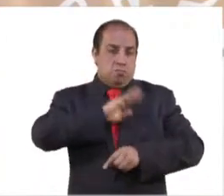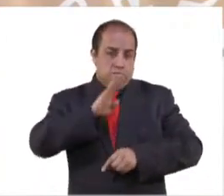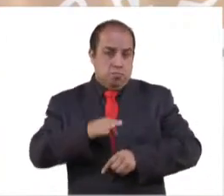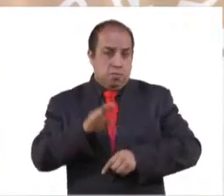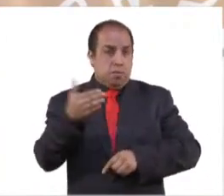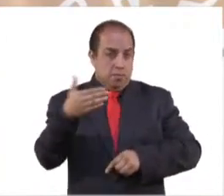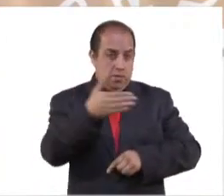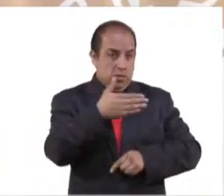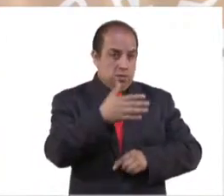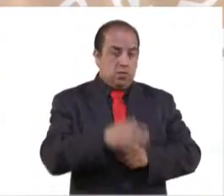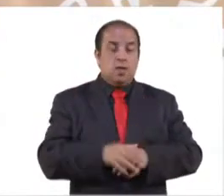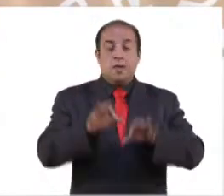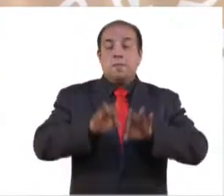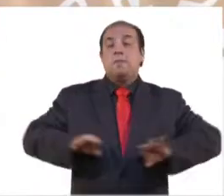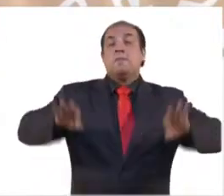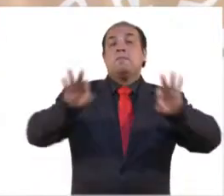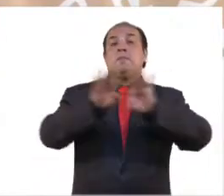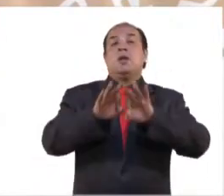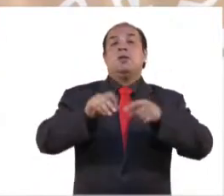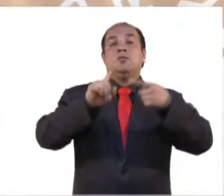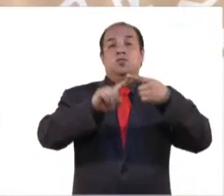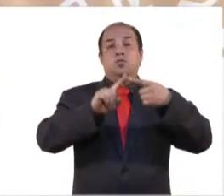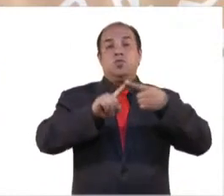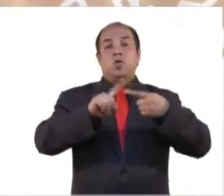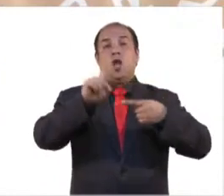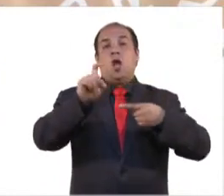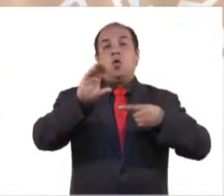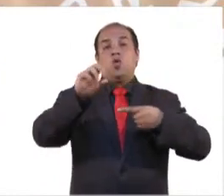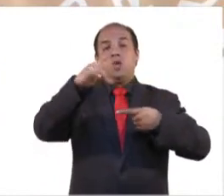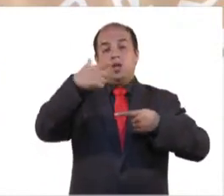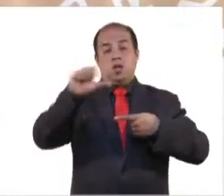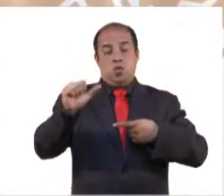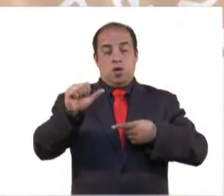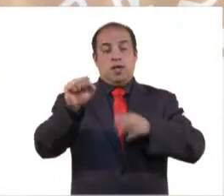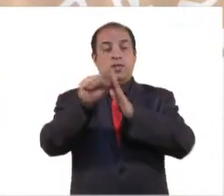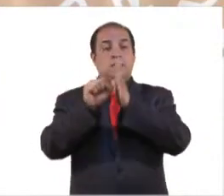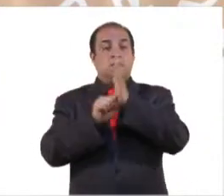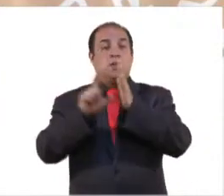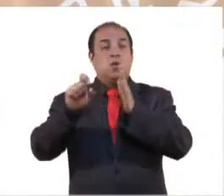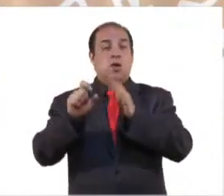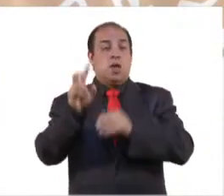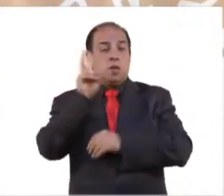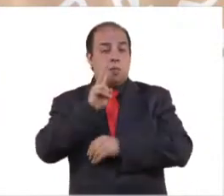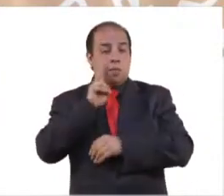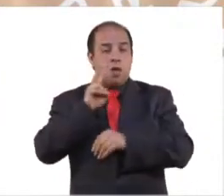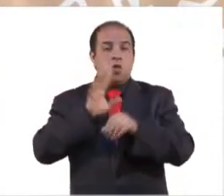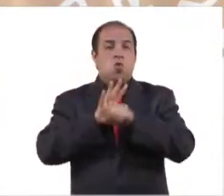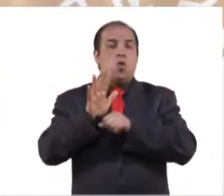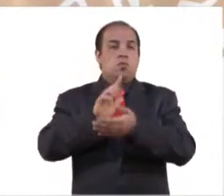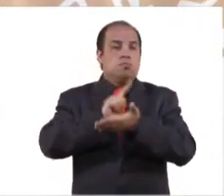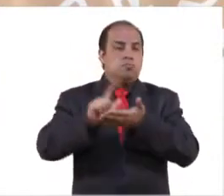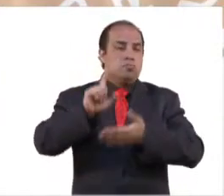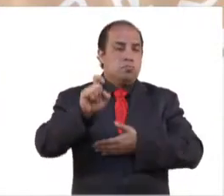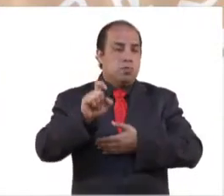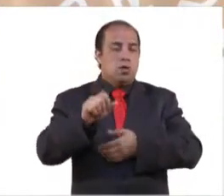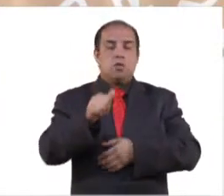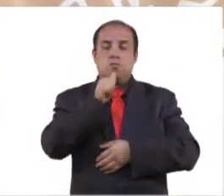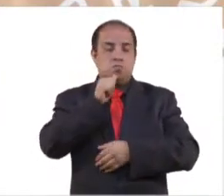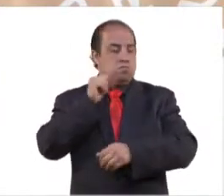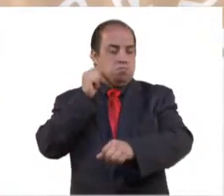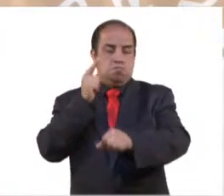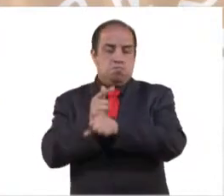es importante que además de la Conagua y sistema de aguas para ver el tema de la calidad de agua, que hasta ahora no se ha encontrado nada que